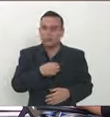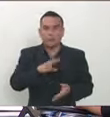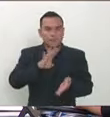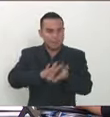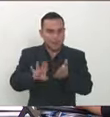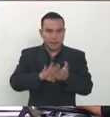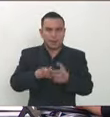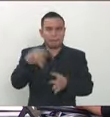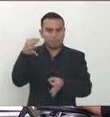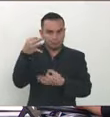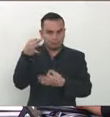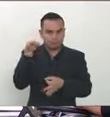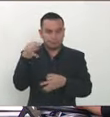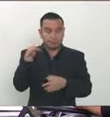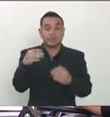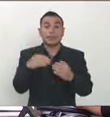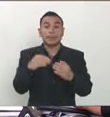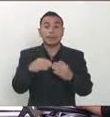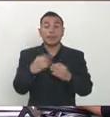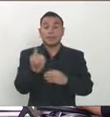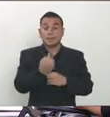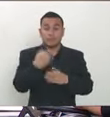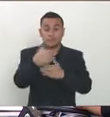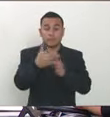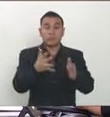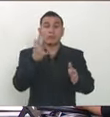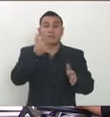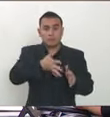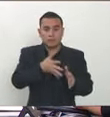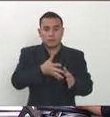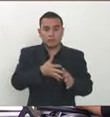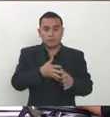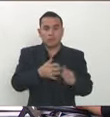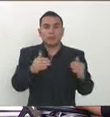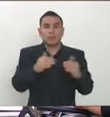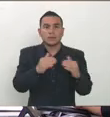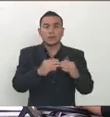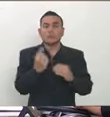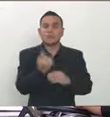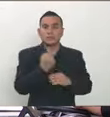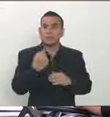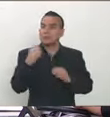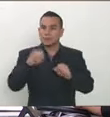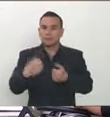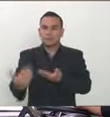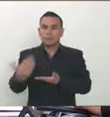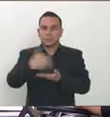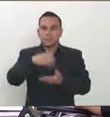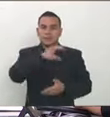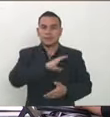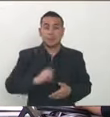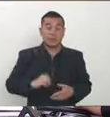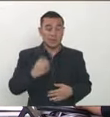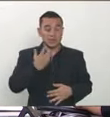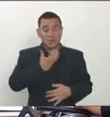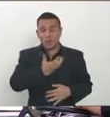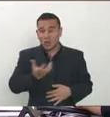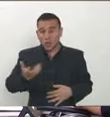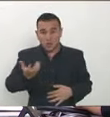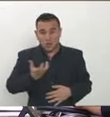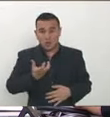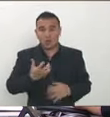personas que han perdido su trabajo, las personas que están en cuarentena, las personas que se han quedado varadas en el extranjero y no pueden regresar a sus trabajos, las personas, los